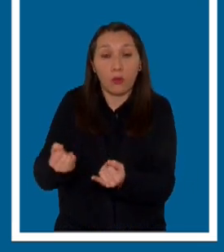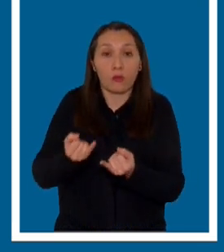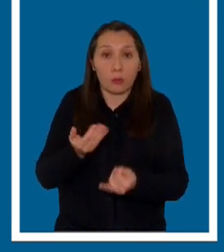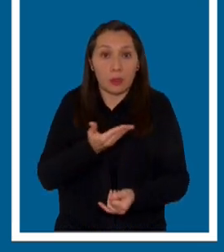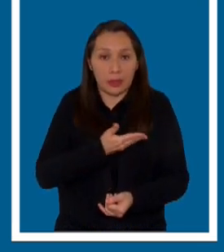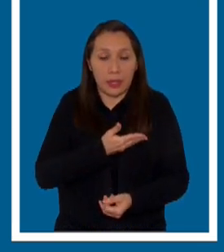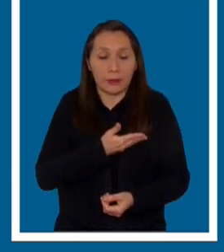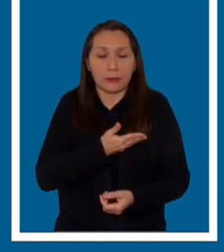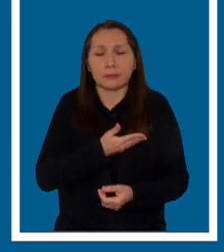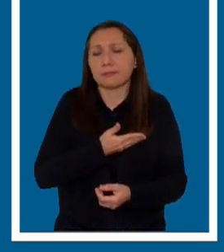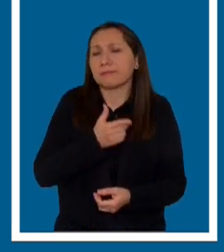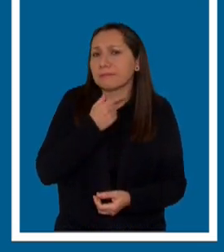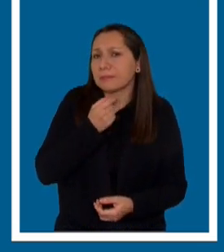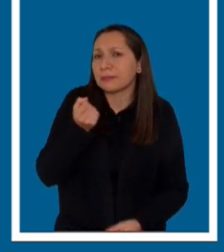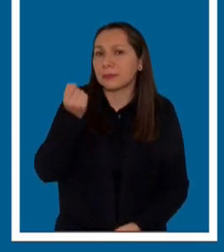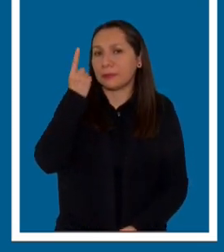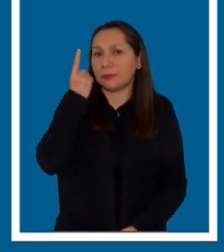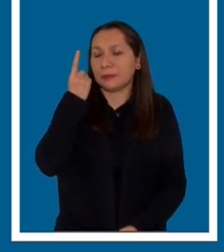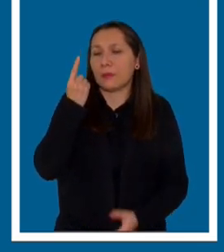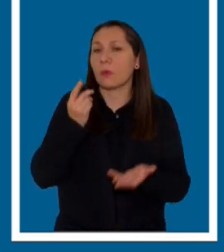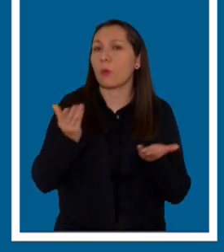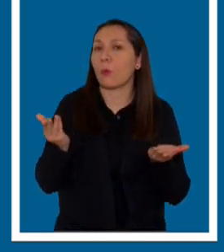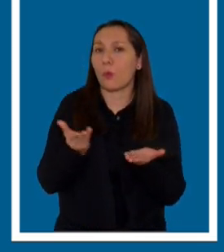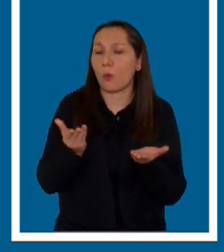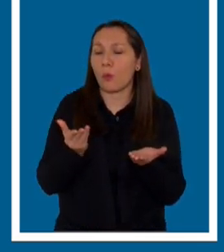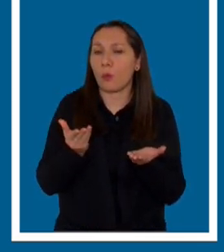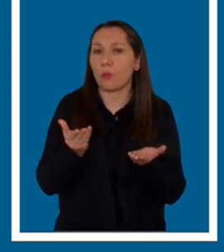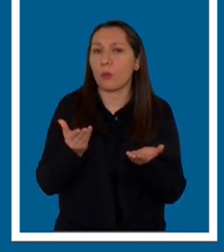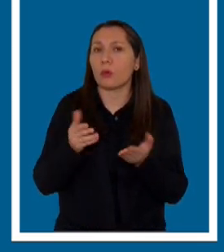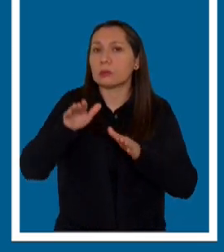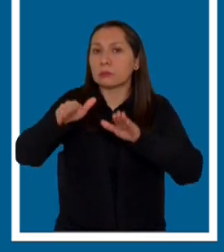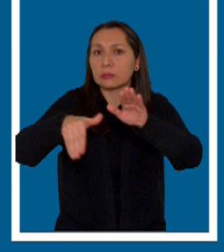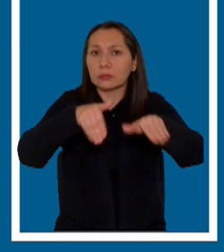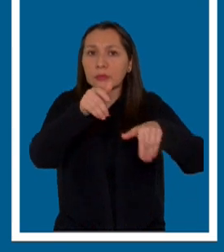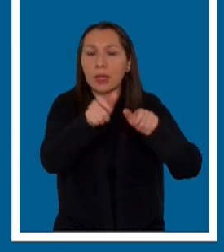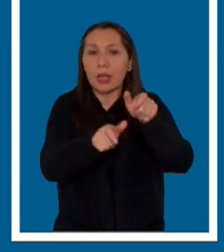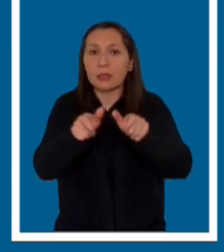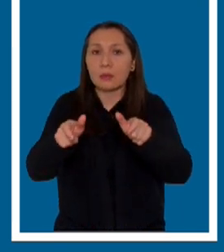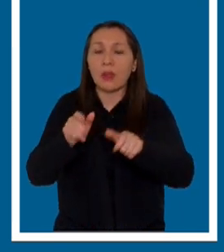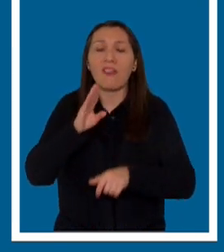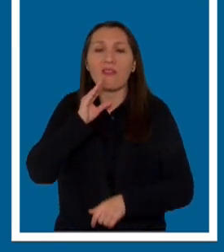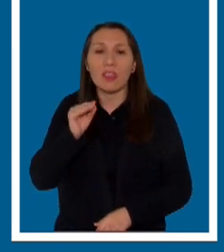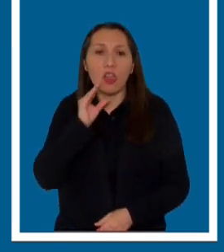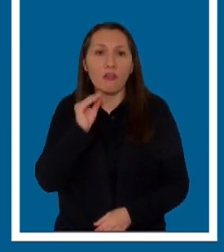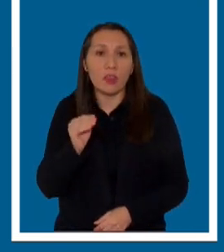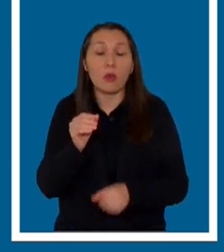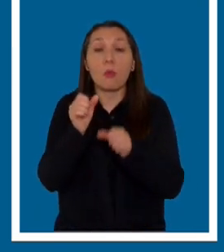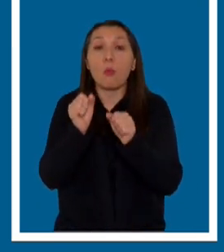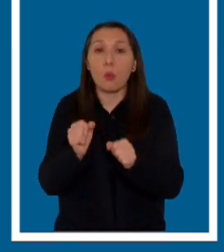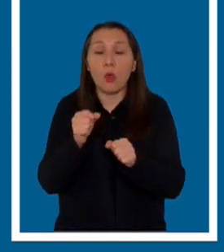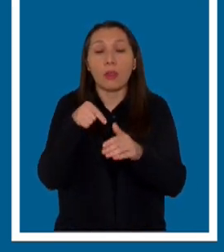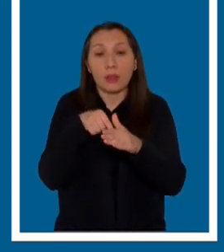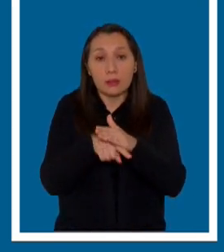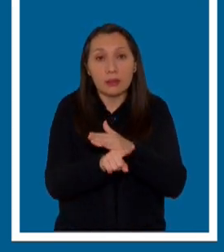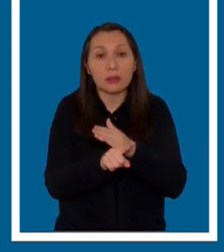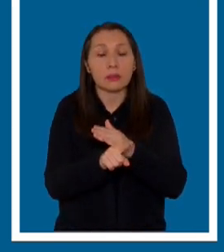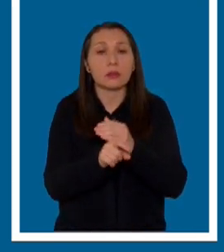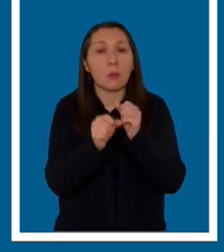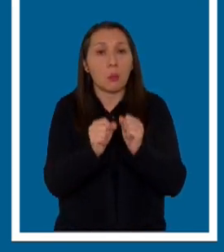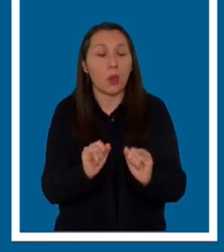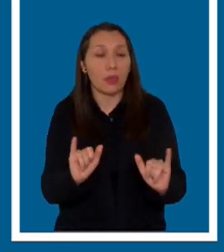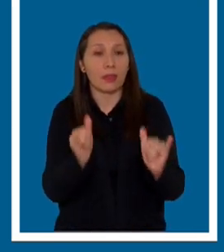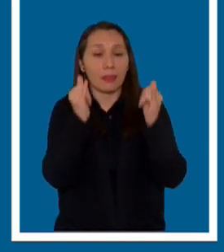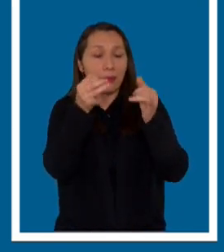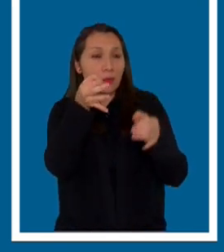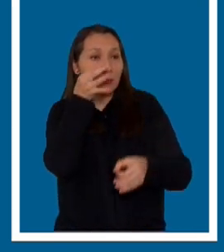al respecto Queríamos saber cómo va a ser la convocatoria para la gente del bío-bío para que acceda y pueda